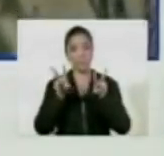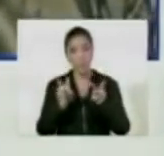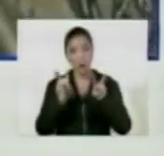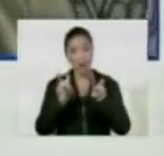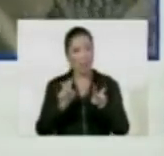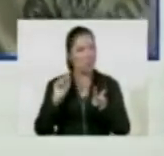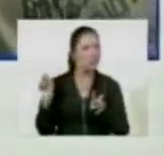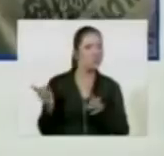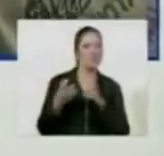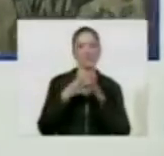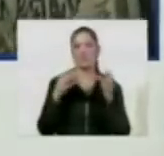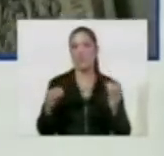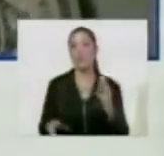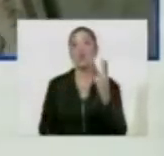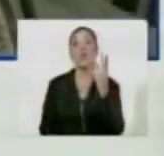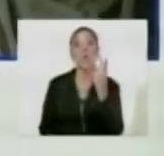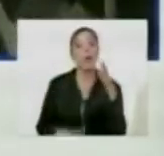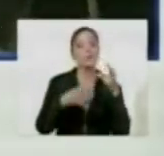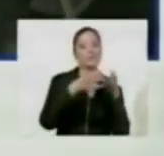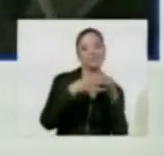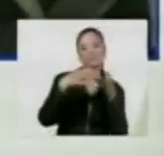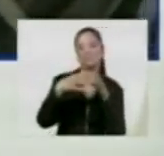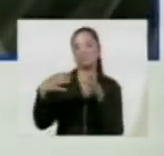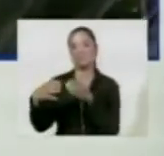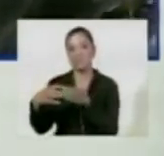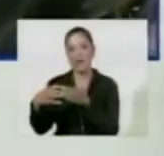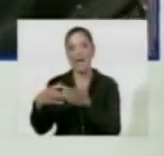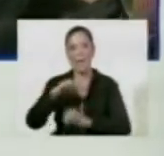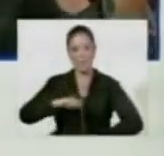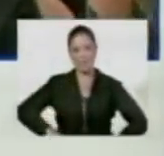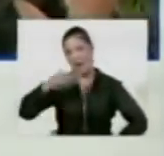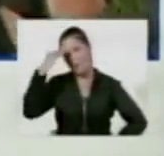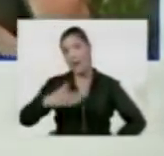todos los cuatro componentes y de la Milicia Nacional Bolivariana.